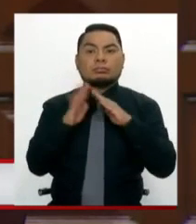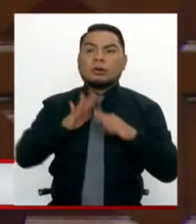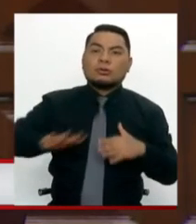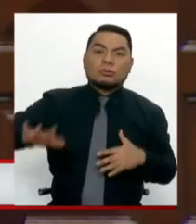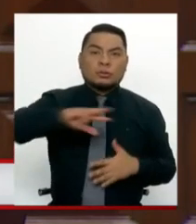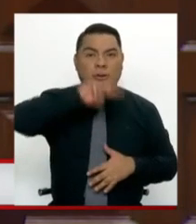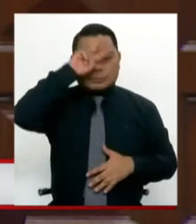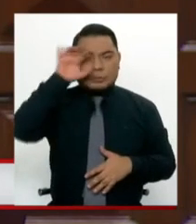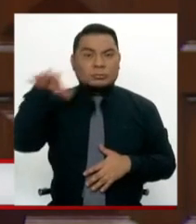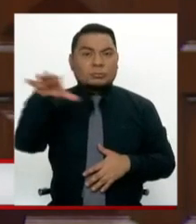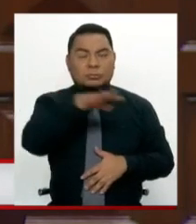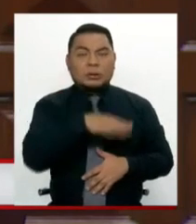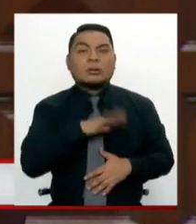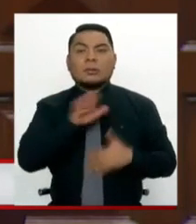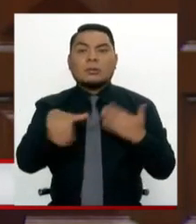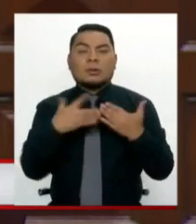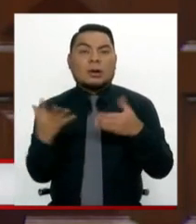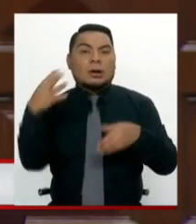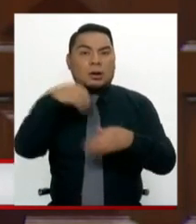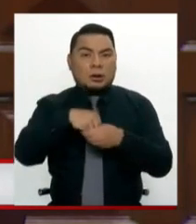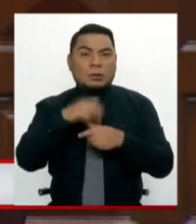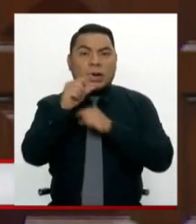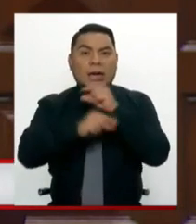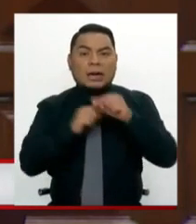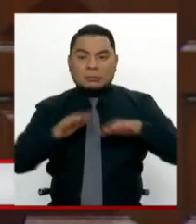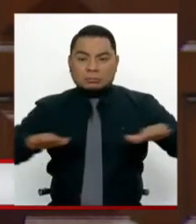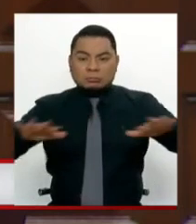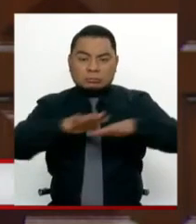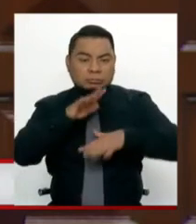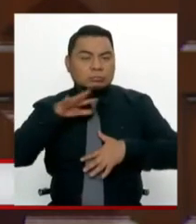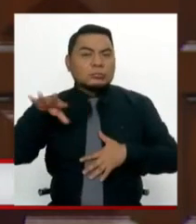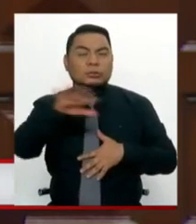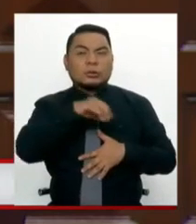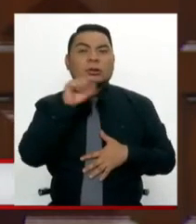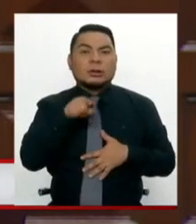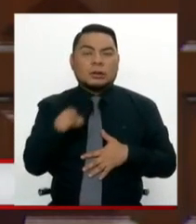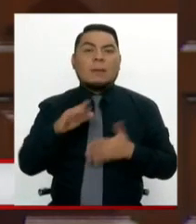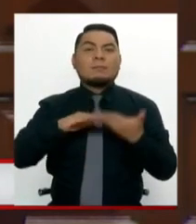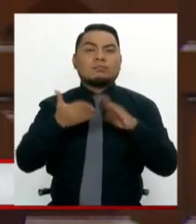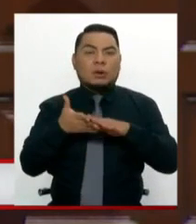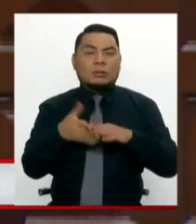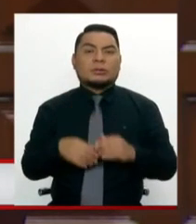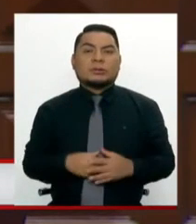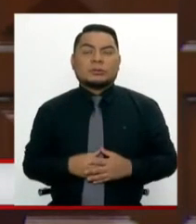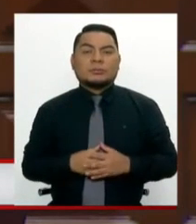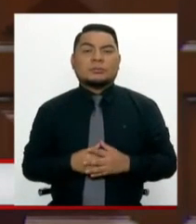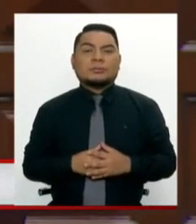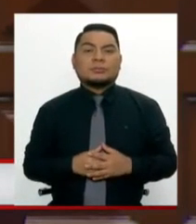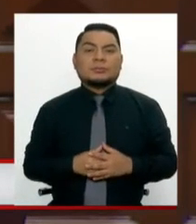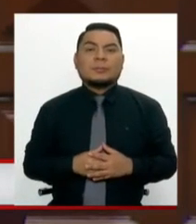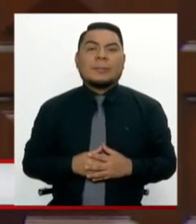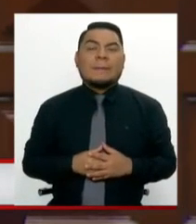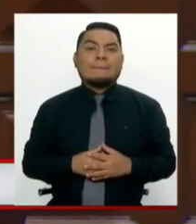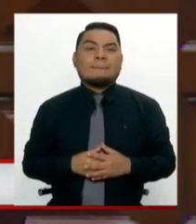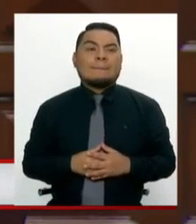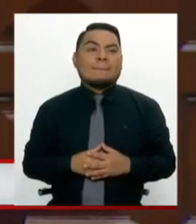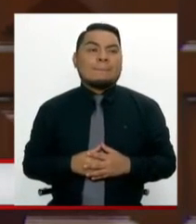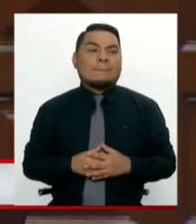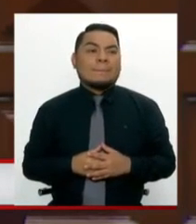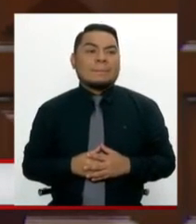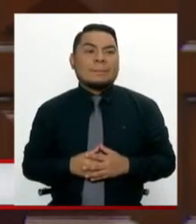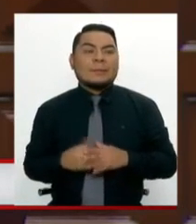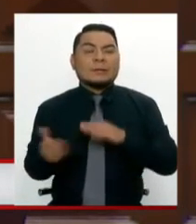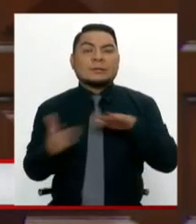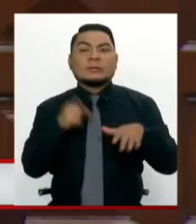todo el país para la integración geográfica territorial de todos estos pueblos. En torno